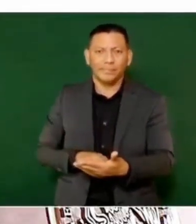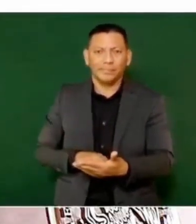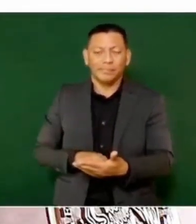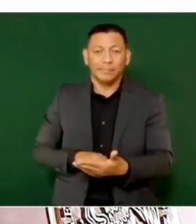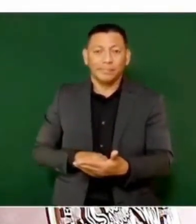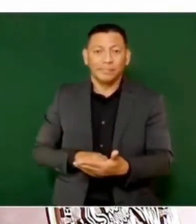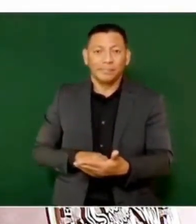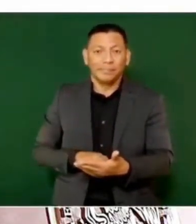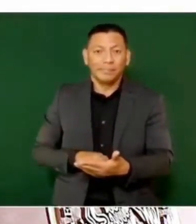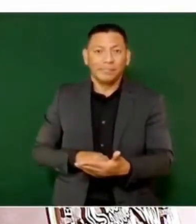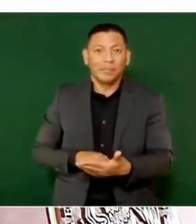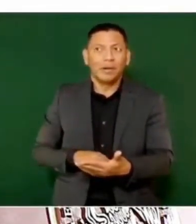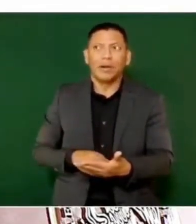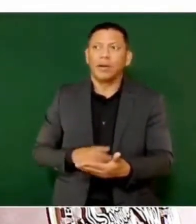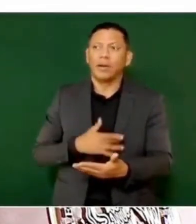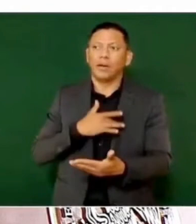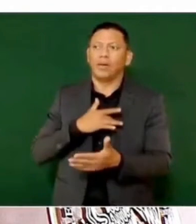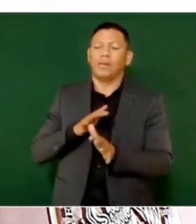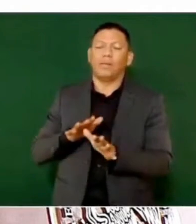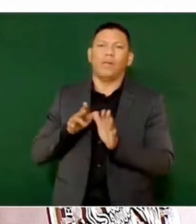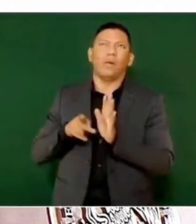se volvería a morir.